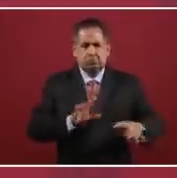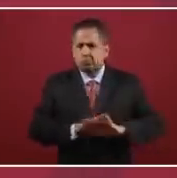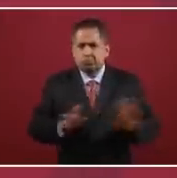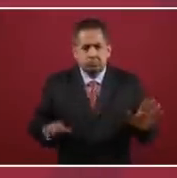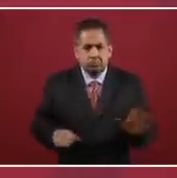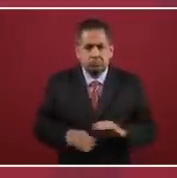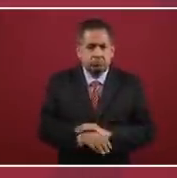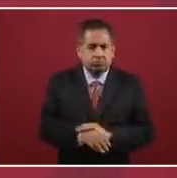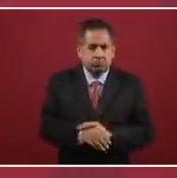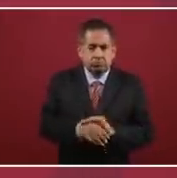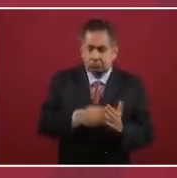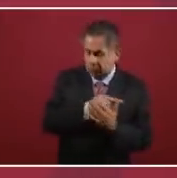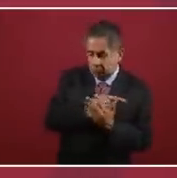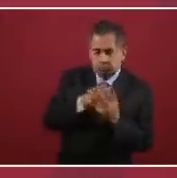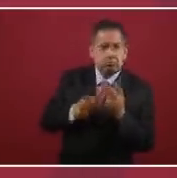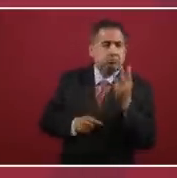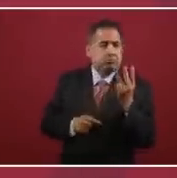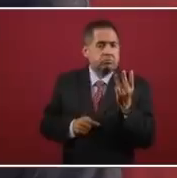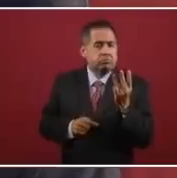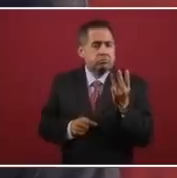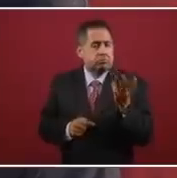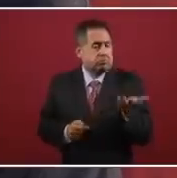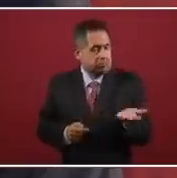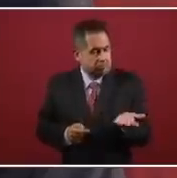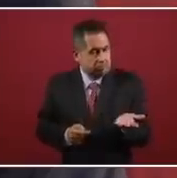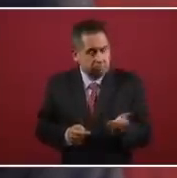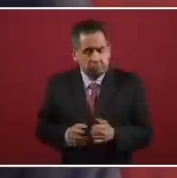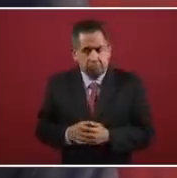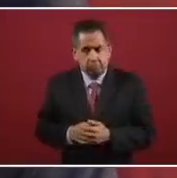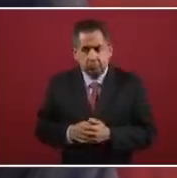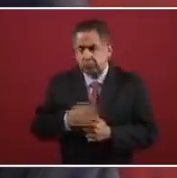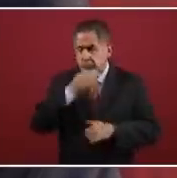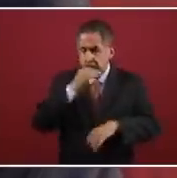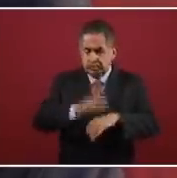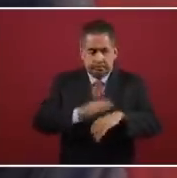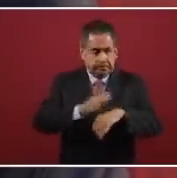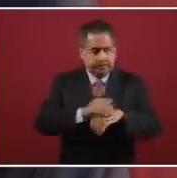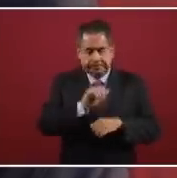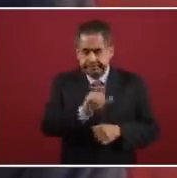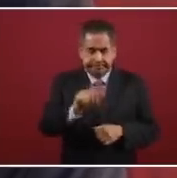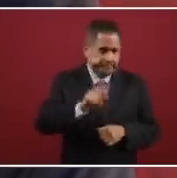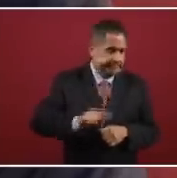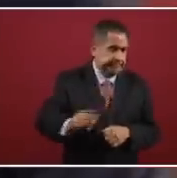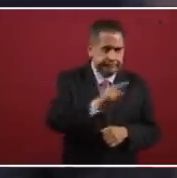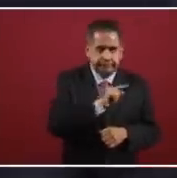Todas esas opciones. ¿Qué les digo a los